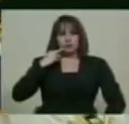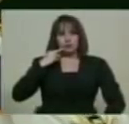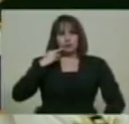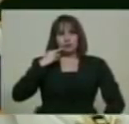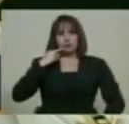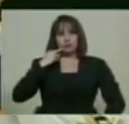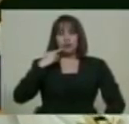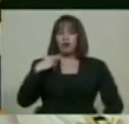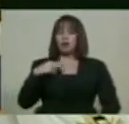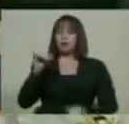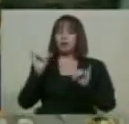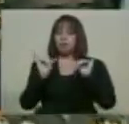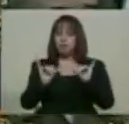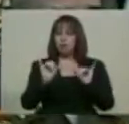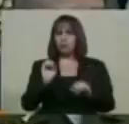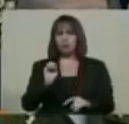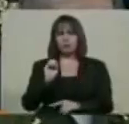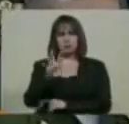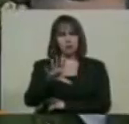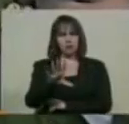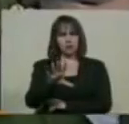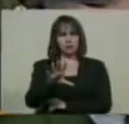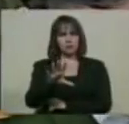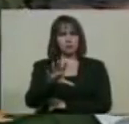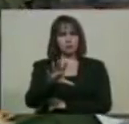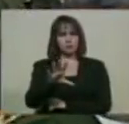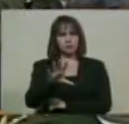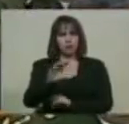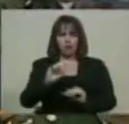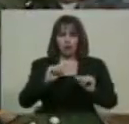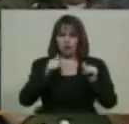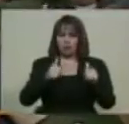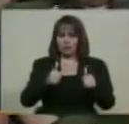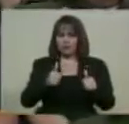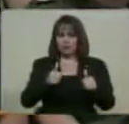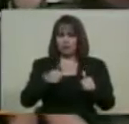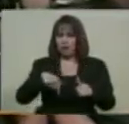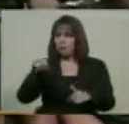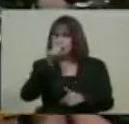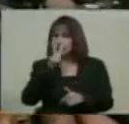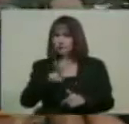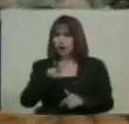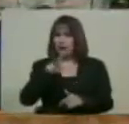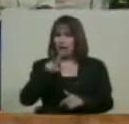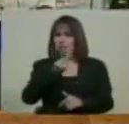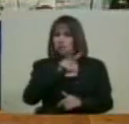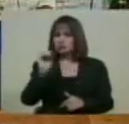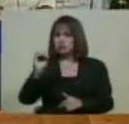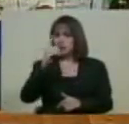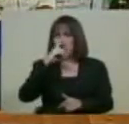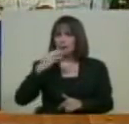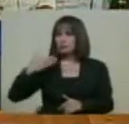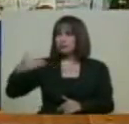Es el mismo mensaje que surgió de estas tierras hace 200 años.